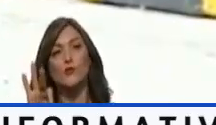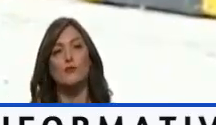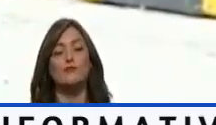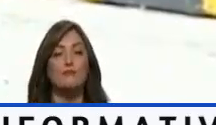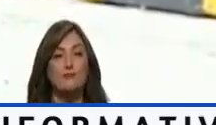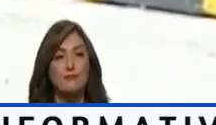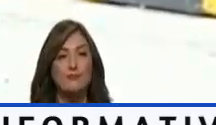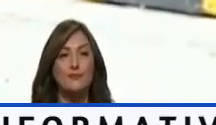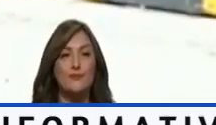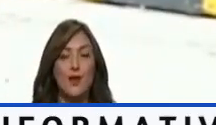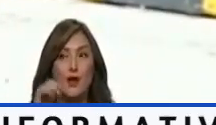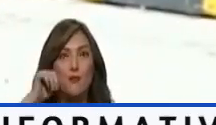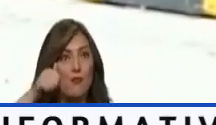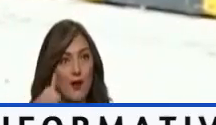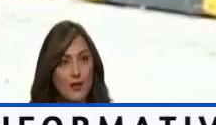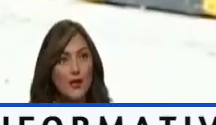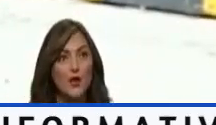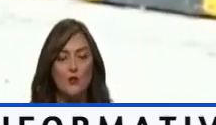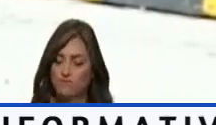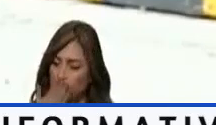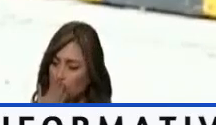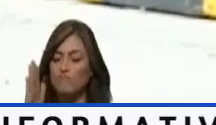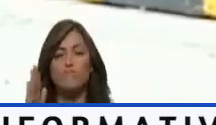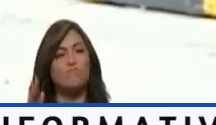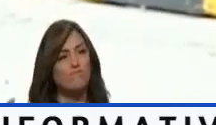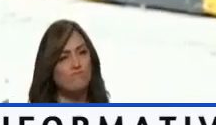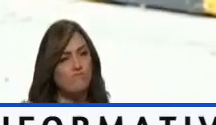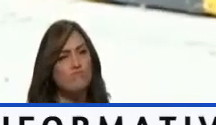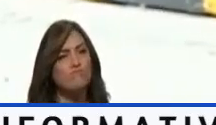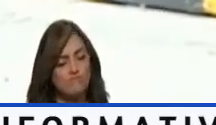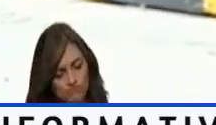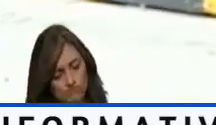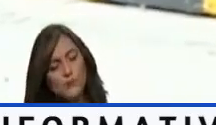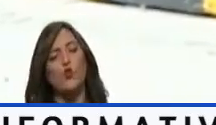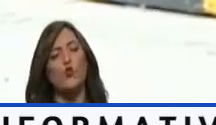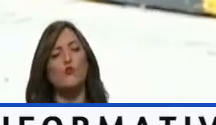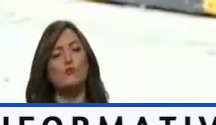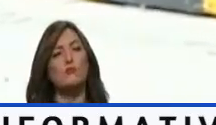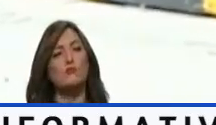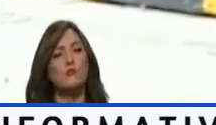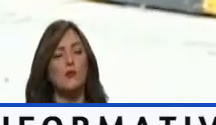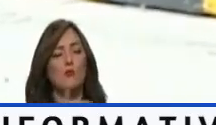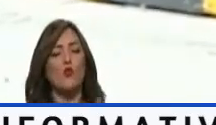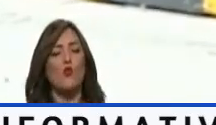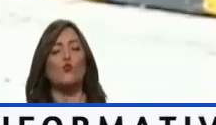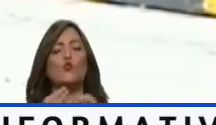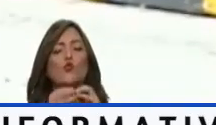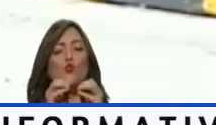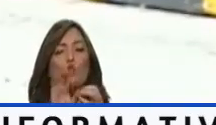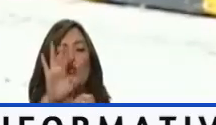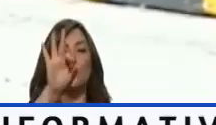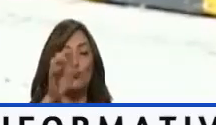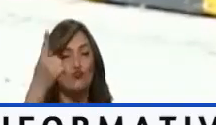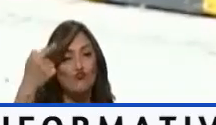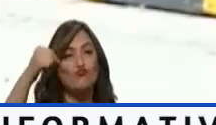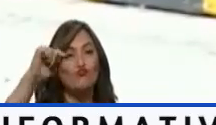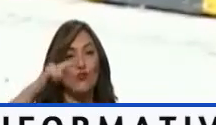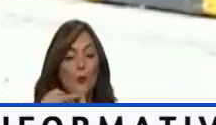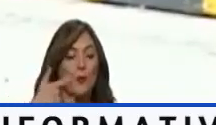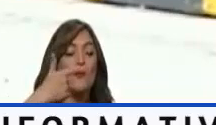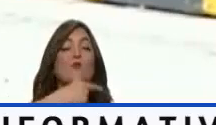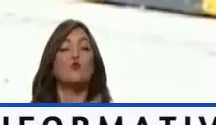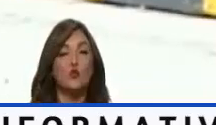Y mañana les garantizo que habremos llegado al vacunado número 9 millones con la